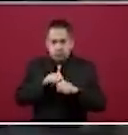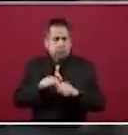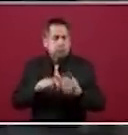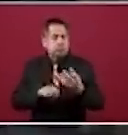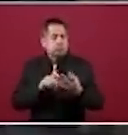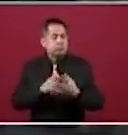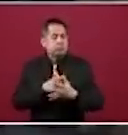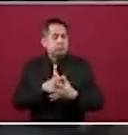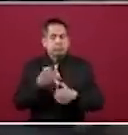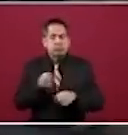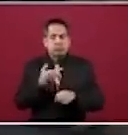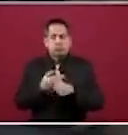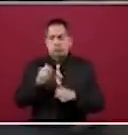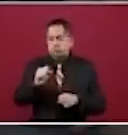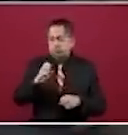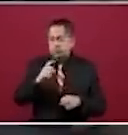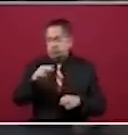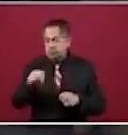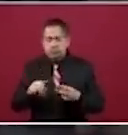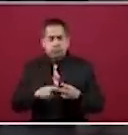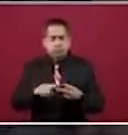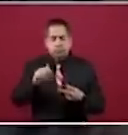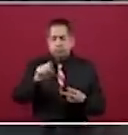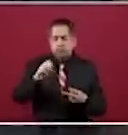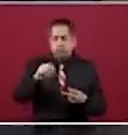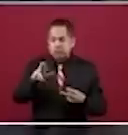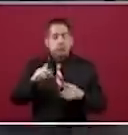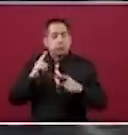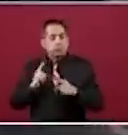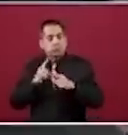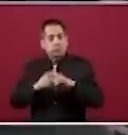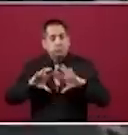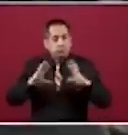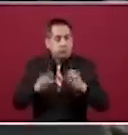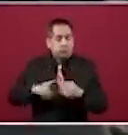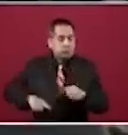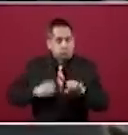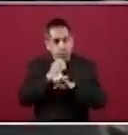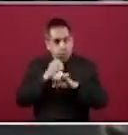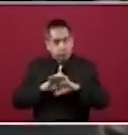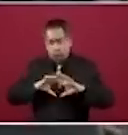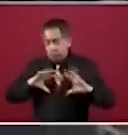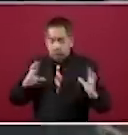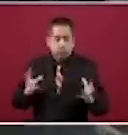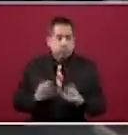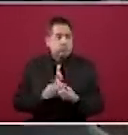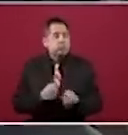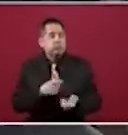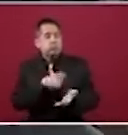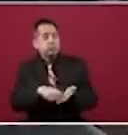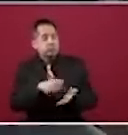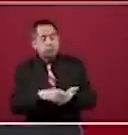la Secretaría de la Defensa, la Secretaría de Marina, más los gobiernos estatales, adquieren en medicamentos